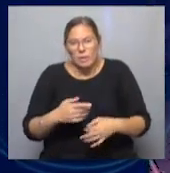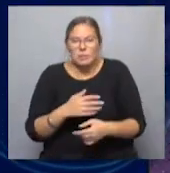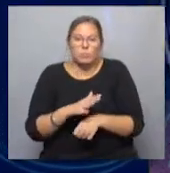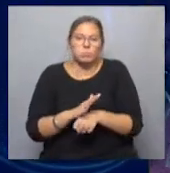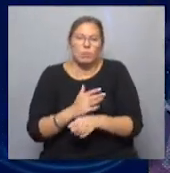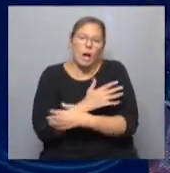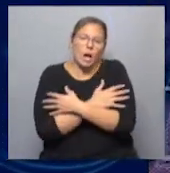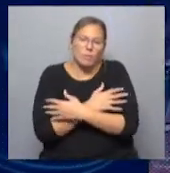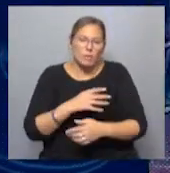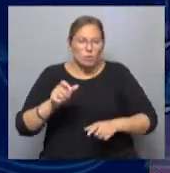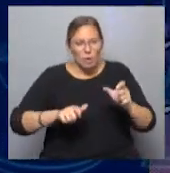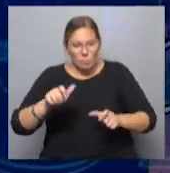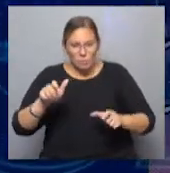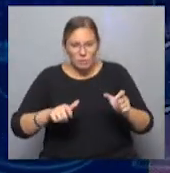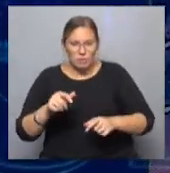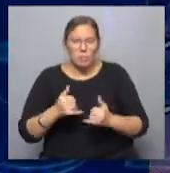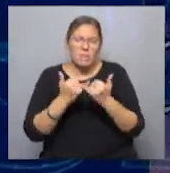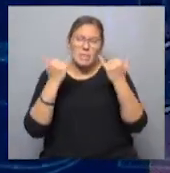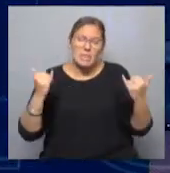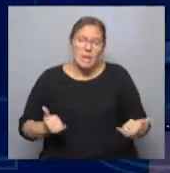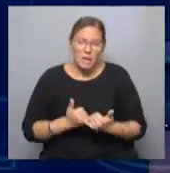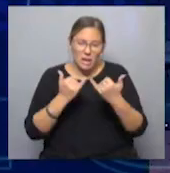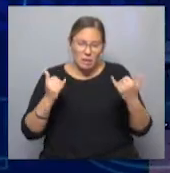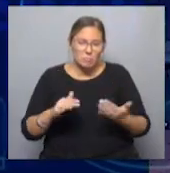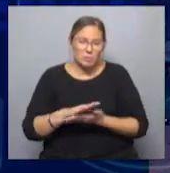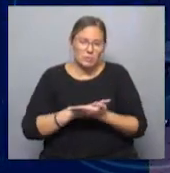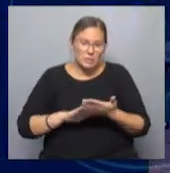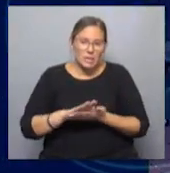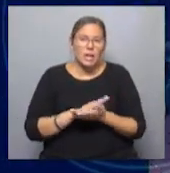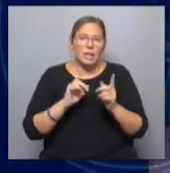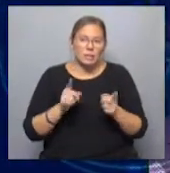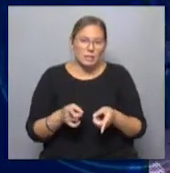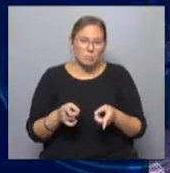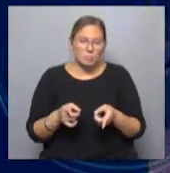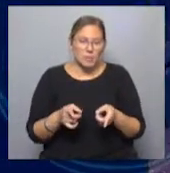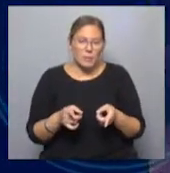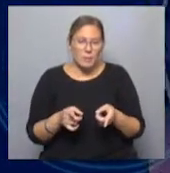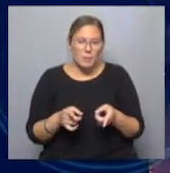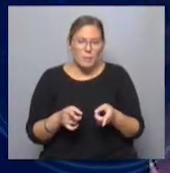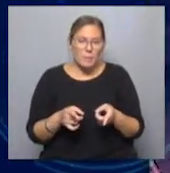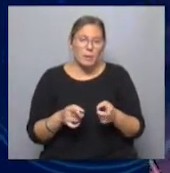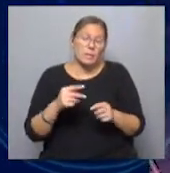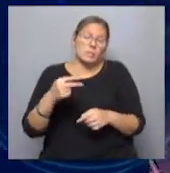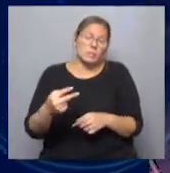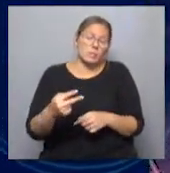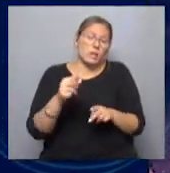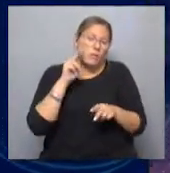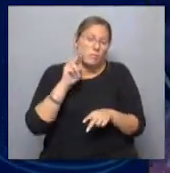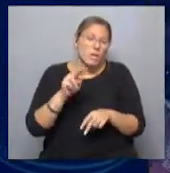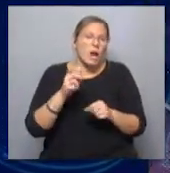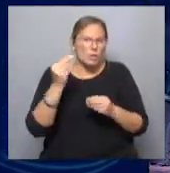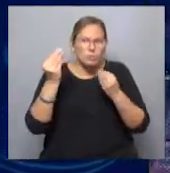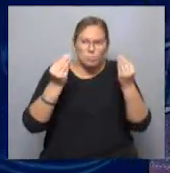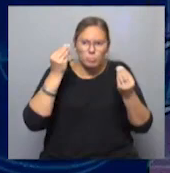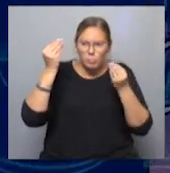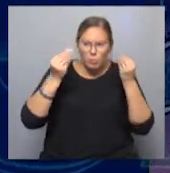que nos vamos a dar con todas y todos después de un largo tiempo, que también sea desde el lugar de que se vea que hay una